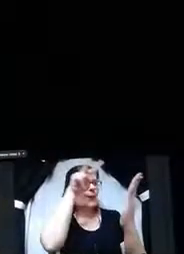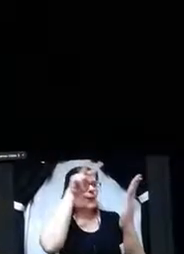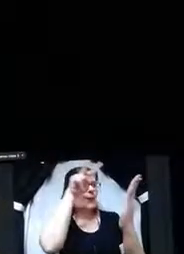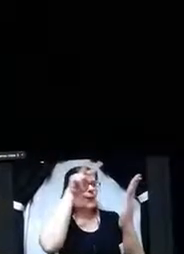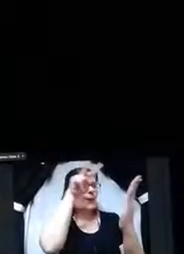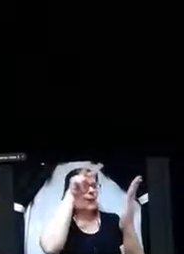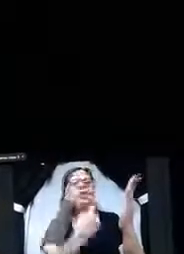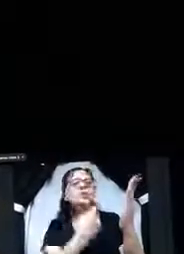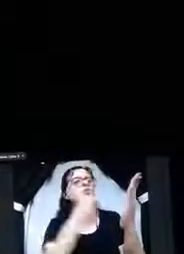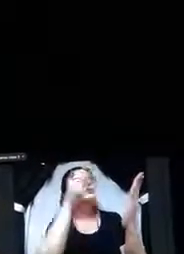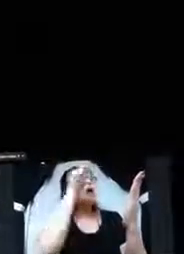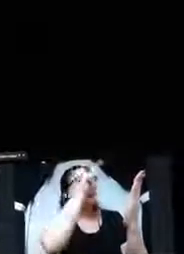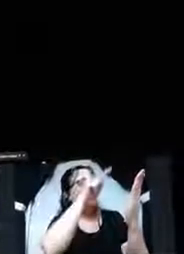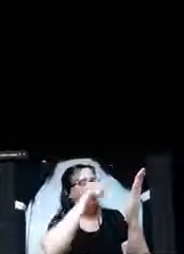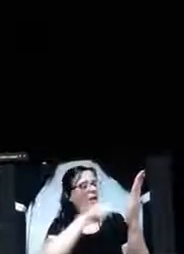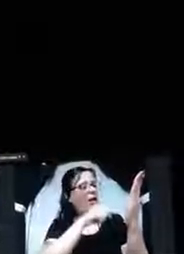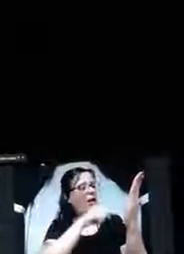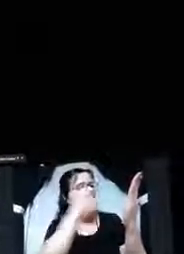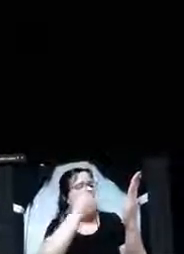alguna pregunta.